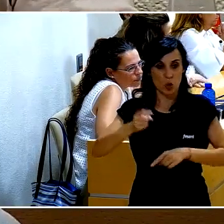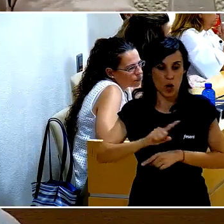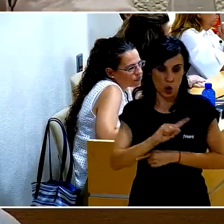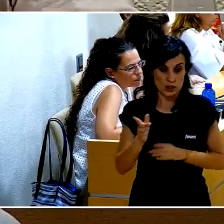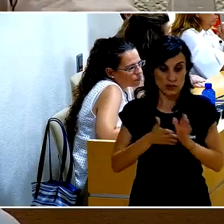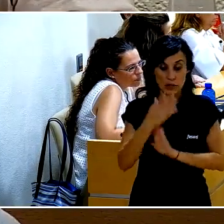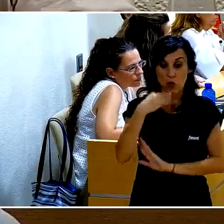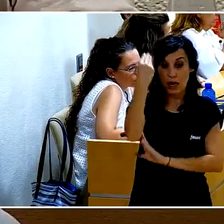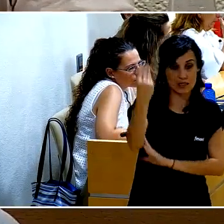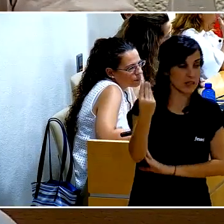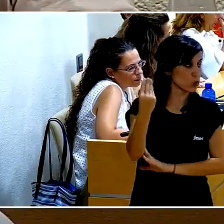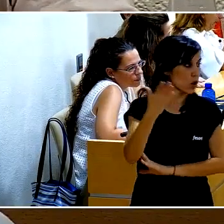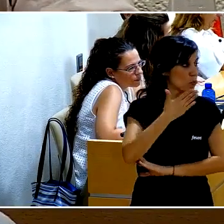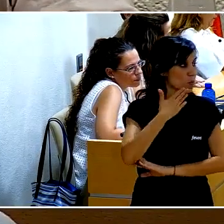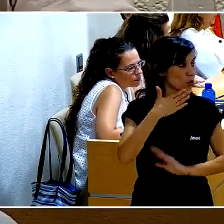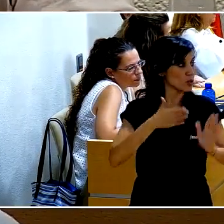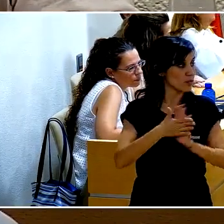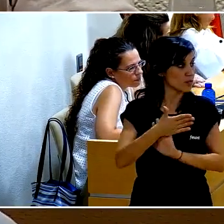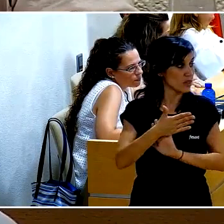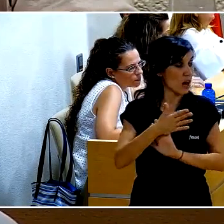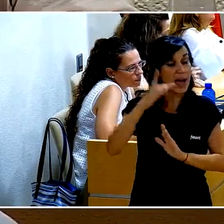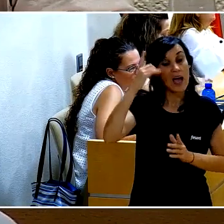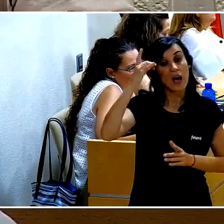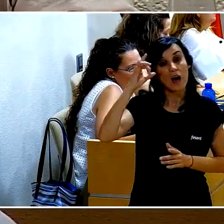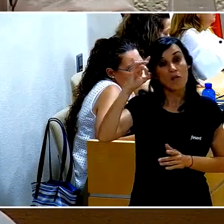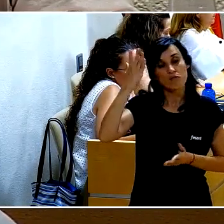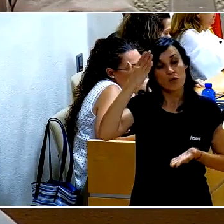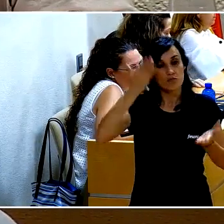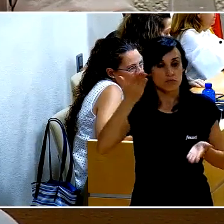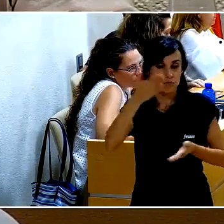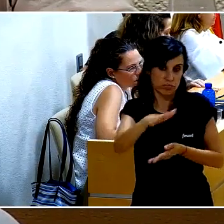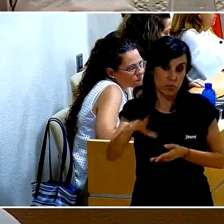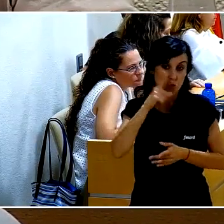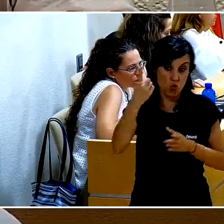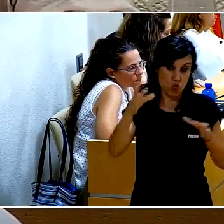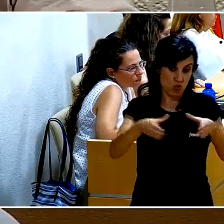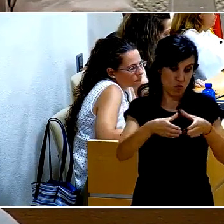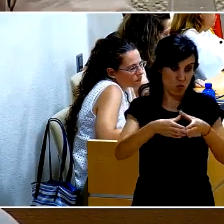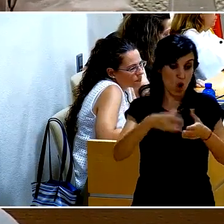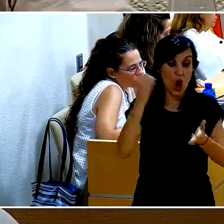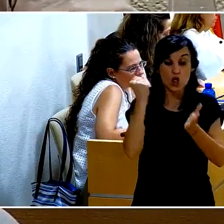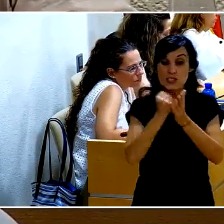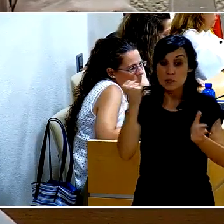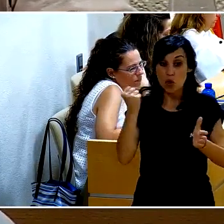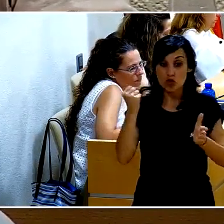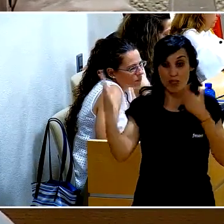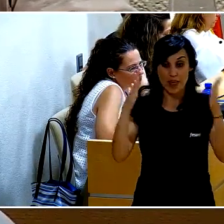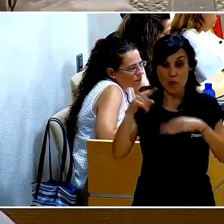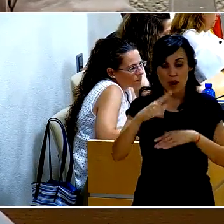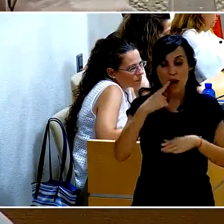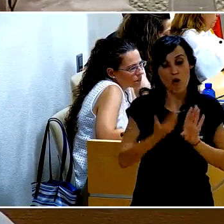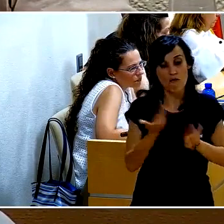estatua, en este caso cruz, fue con idea de homenajear a los caídos por uno de los bandos, los símbolos del régimen se retiraron